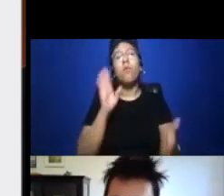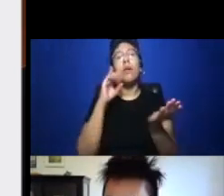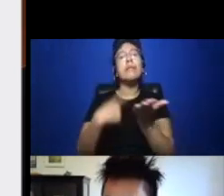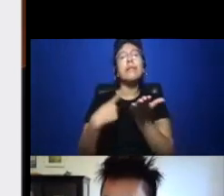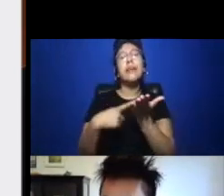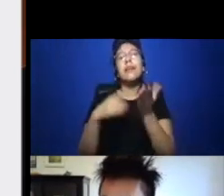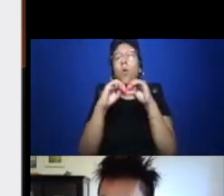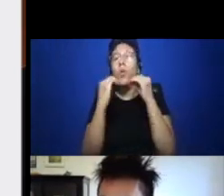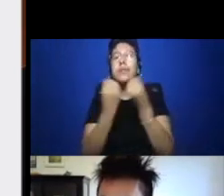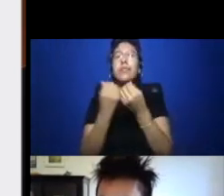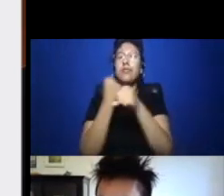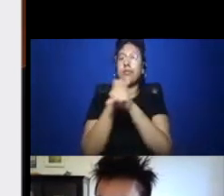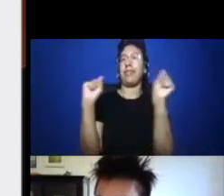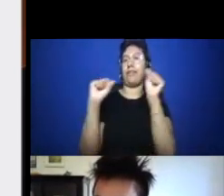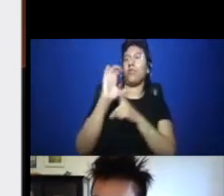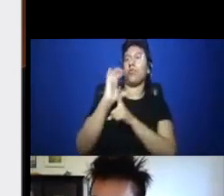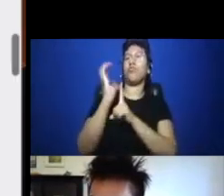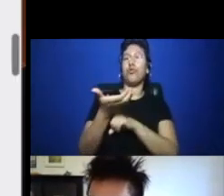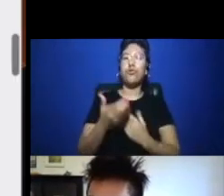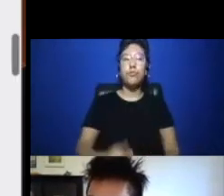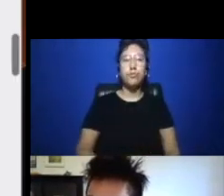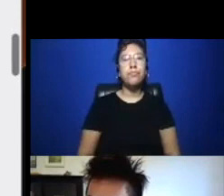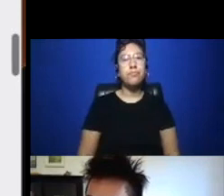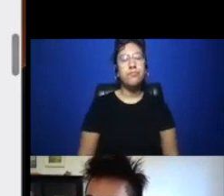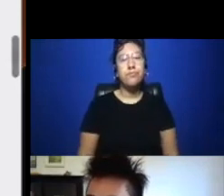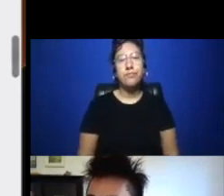vamos a discutir la seguridad organizativa.